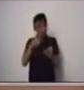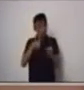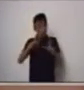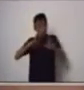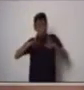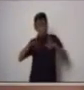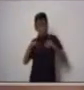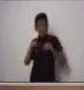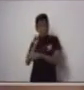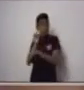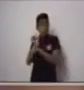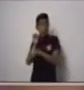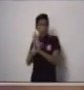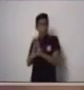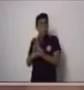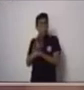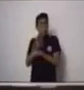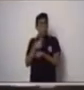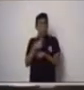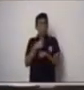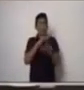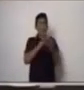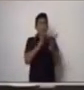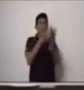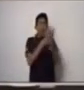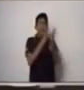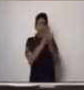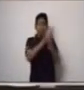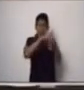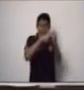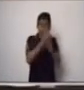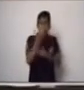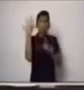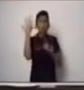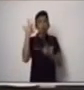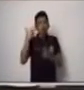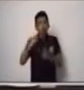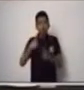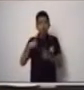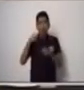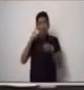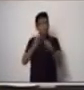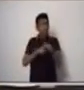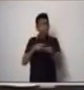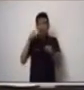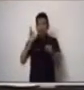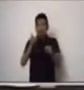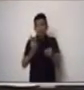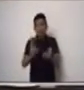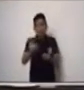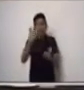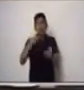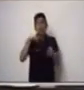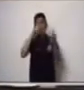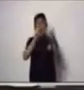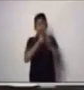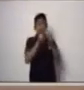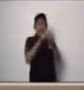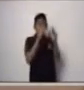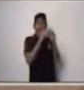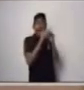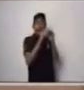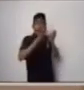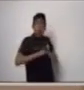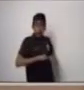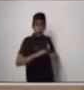recomendadas lavarnos nuestras manos todos los días a cada momento también de permanecer en casa